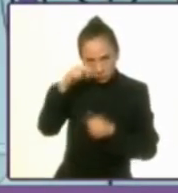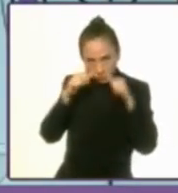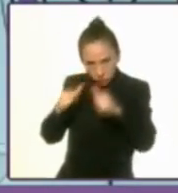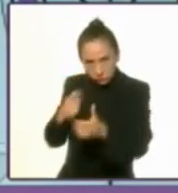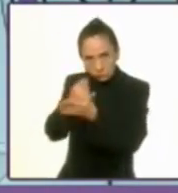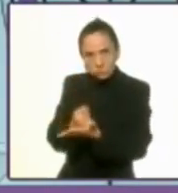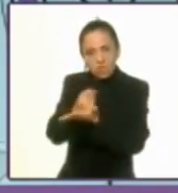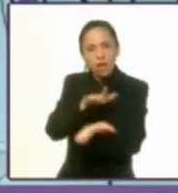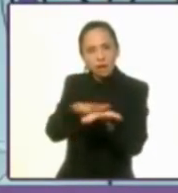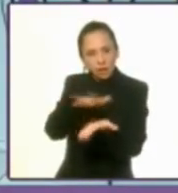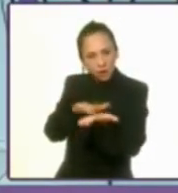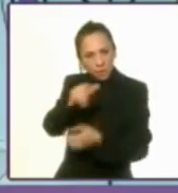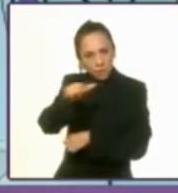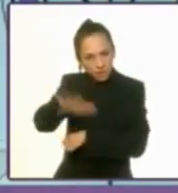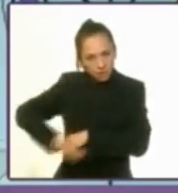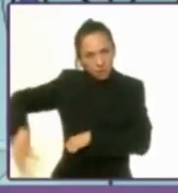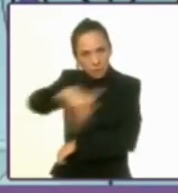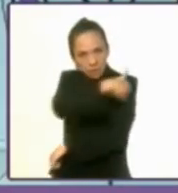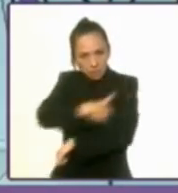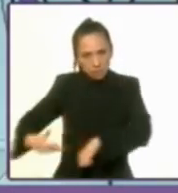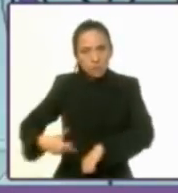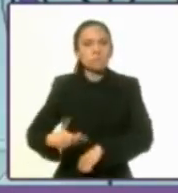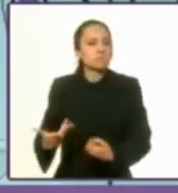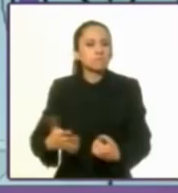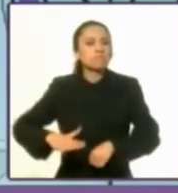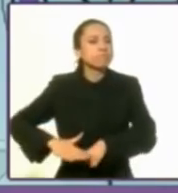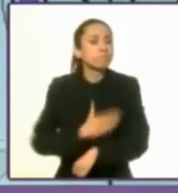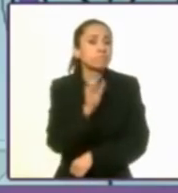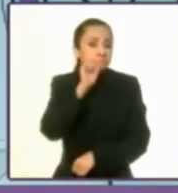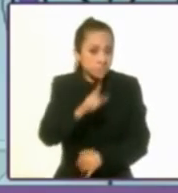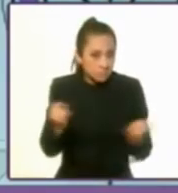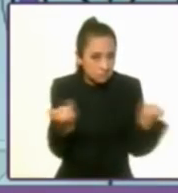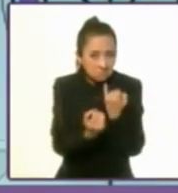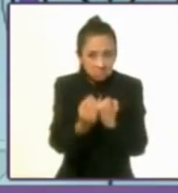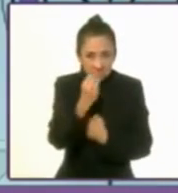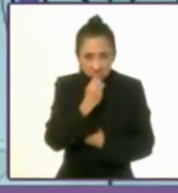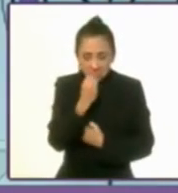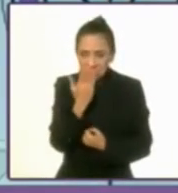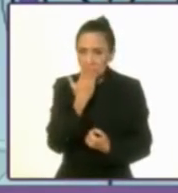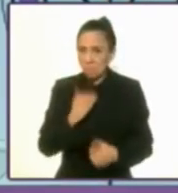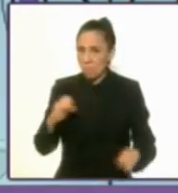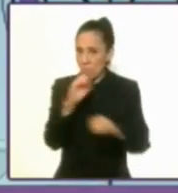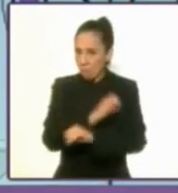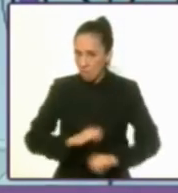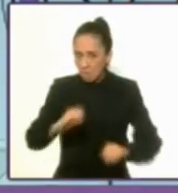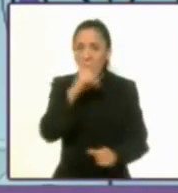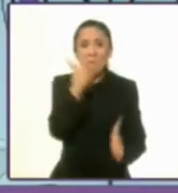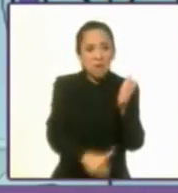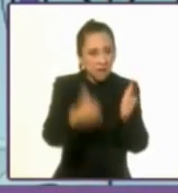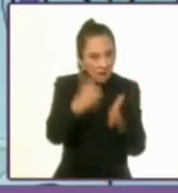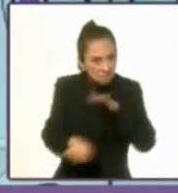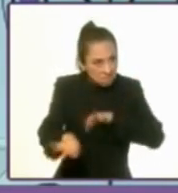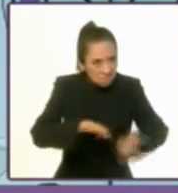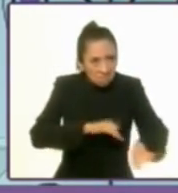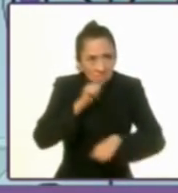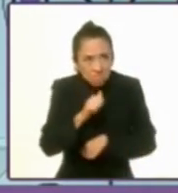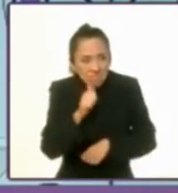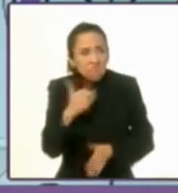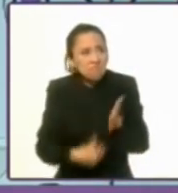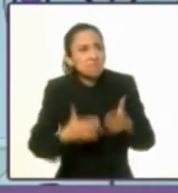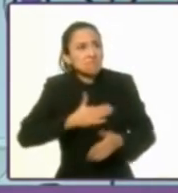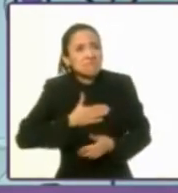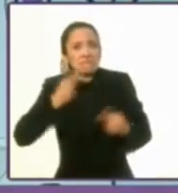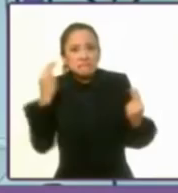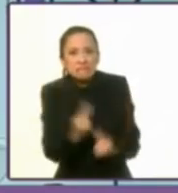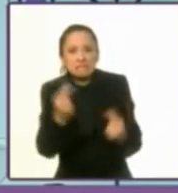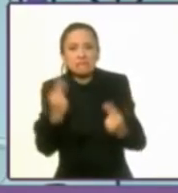tenemos por la falta de alimentación por la necesidad de un empleo por la necesidad de tener